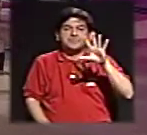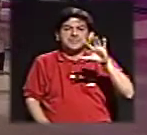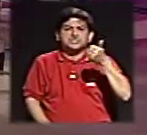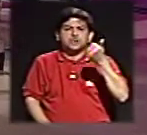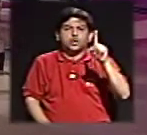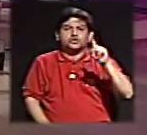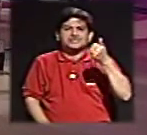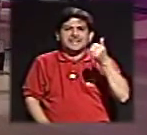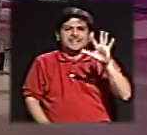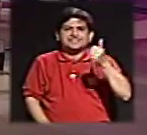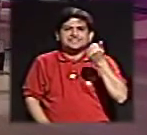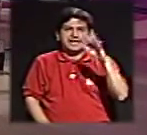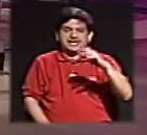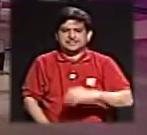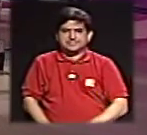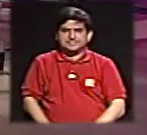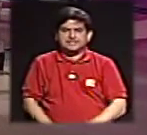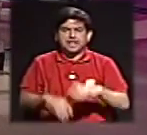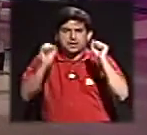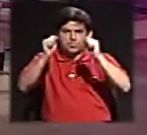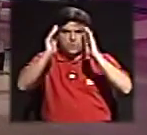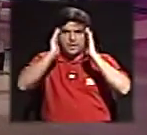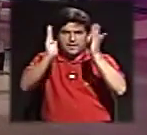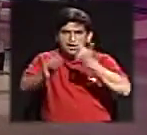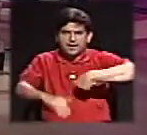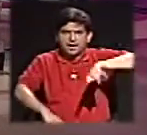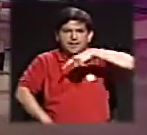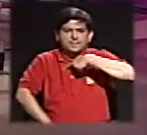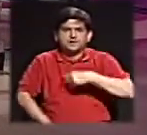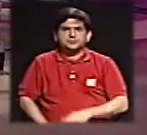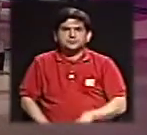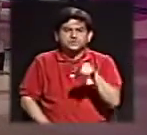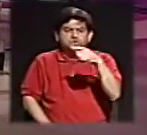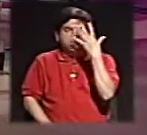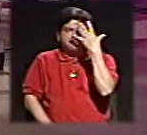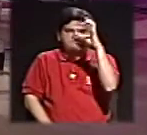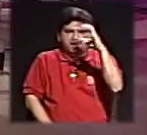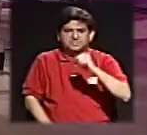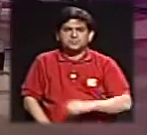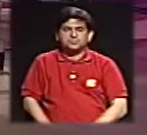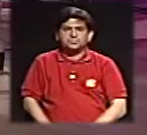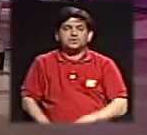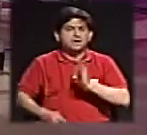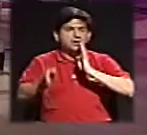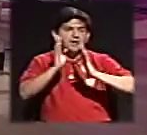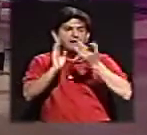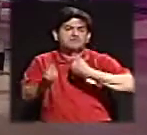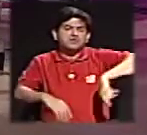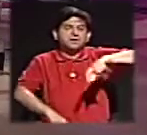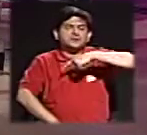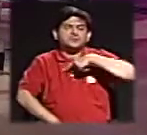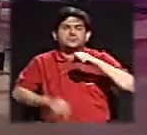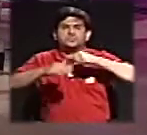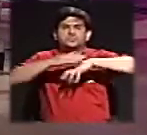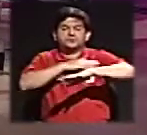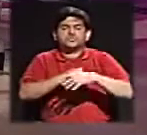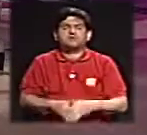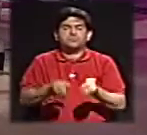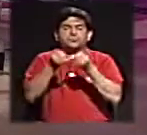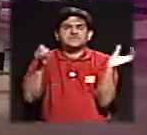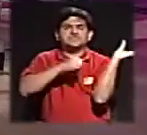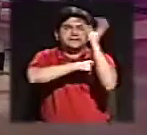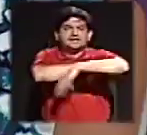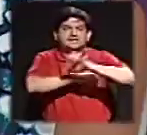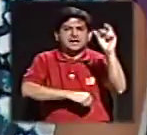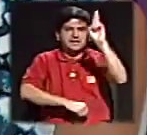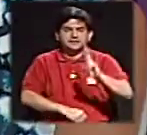25 11 15 15, puede seguirnos a través de nuestra página Facebook. Estamos hablando de el aborto impune en Costa